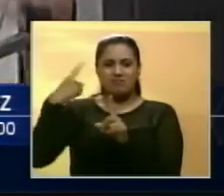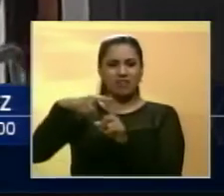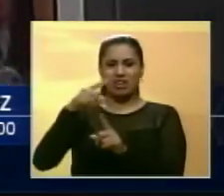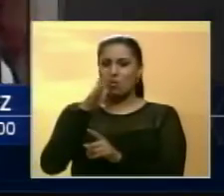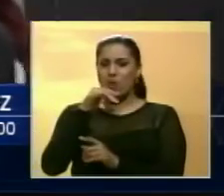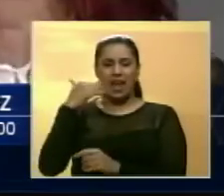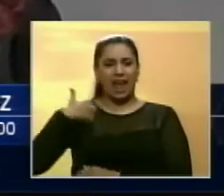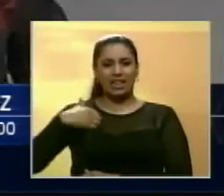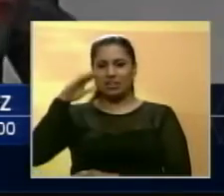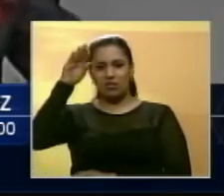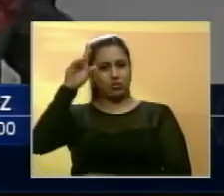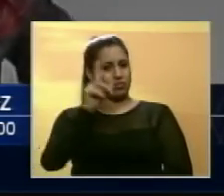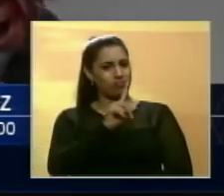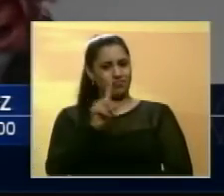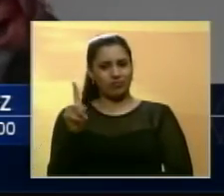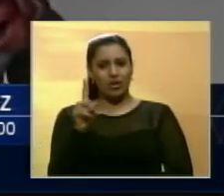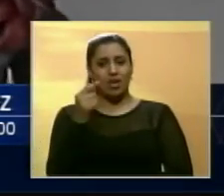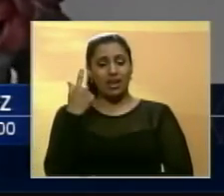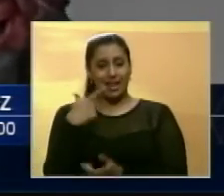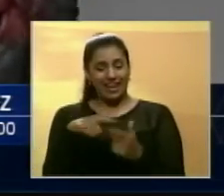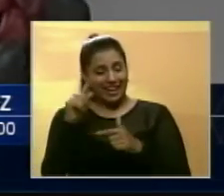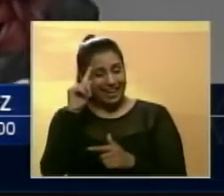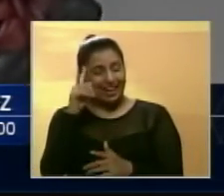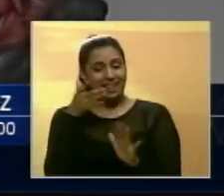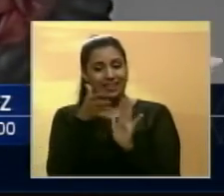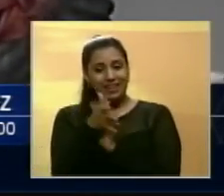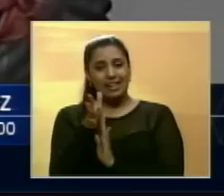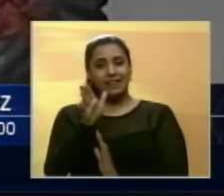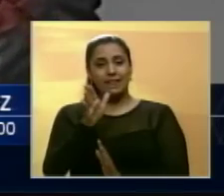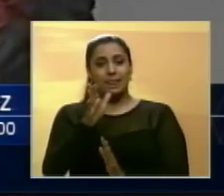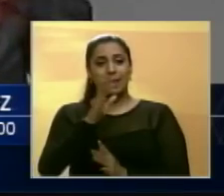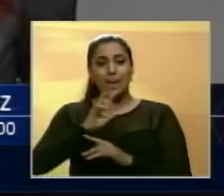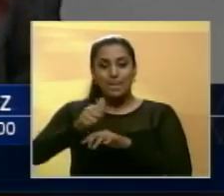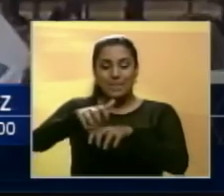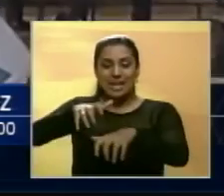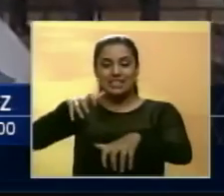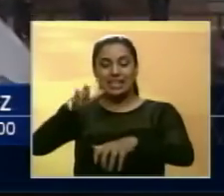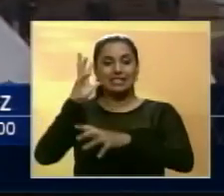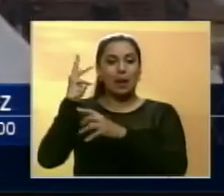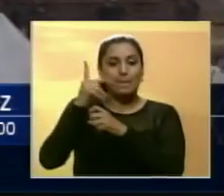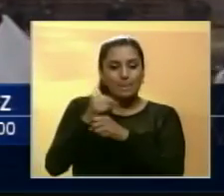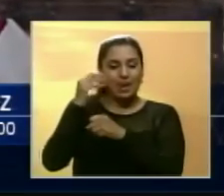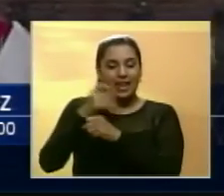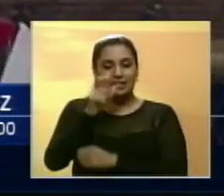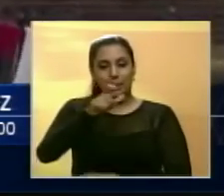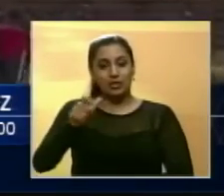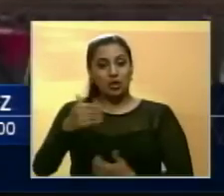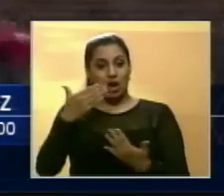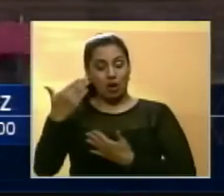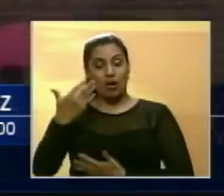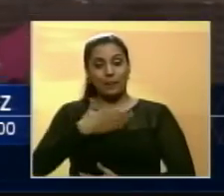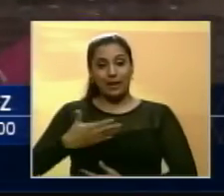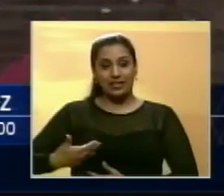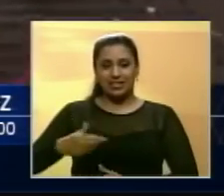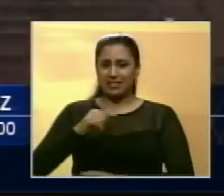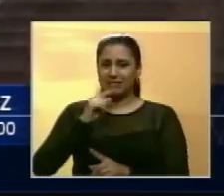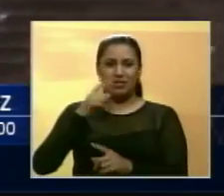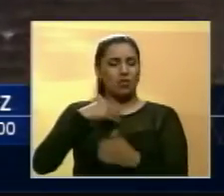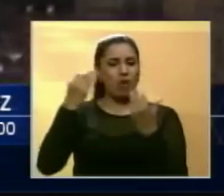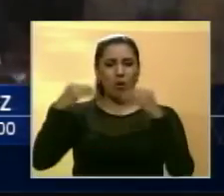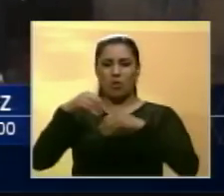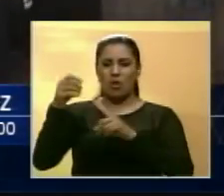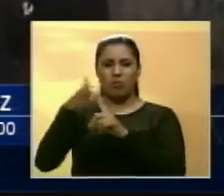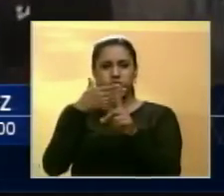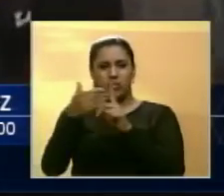a la Argentina del futuro, en la que, a su juicio, está una mayoría de esperanzados. El mandatario también repudió las agresiones que